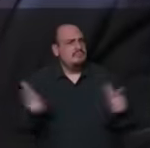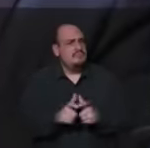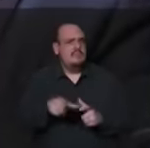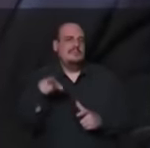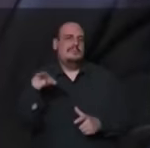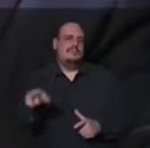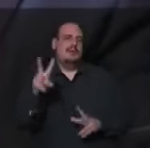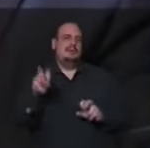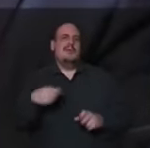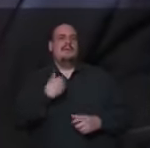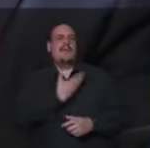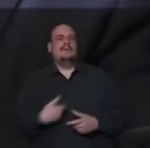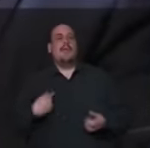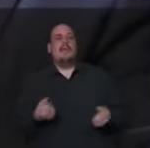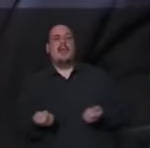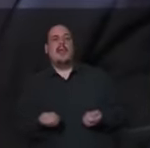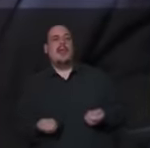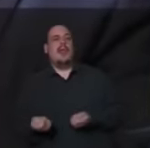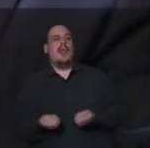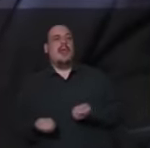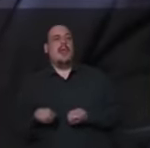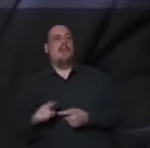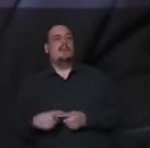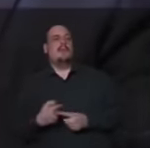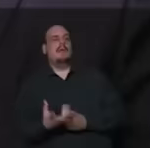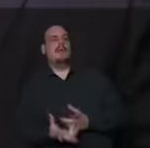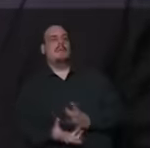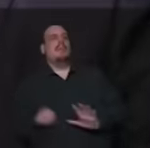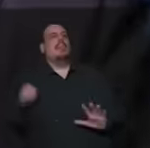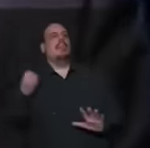manejás vos desde las palancas del Estado, y ahí aparecen las porosas manos de los políticos.